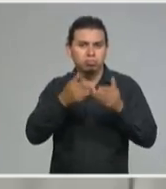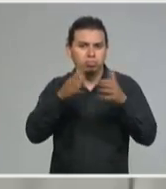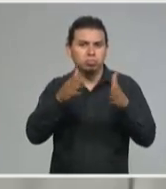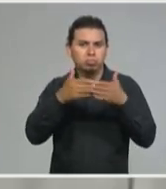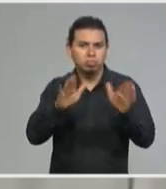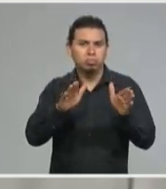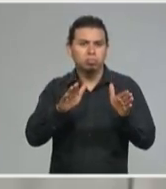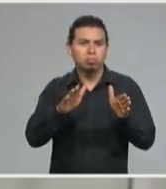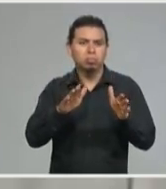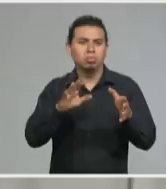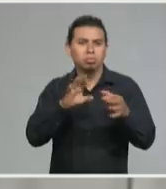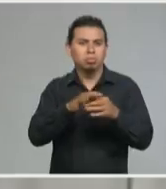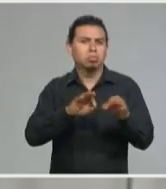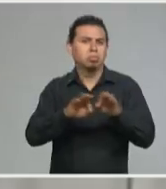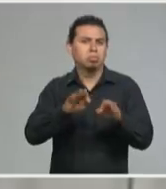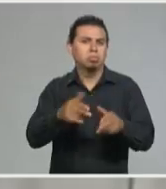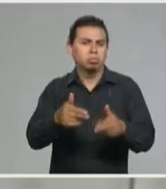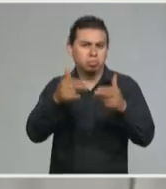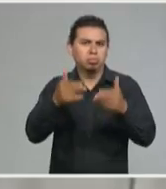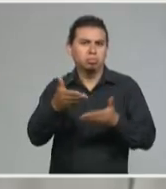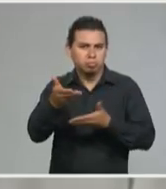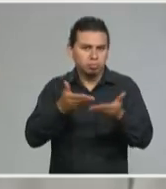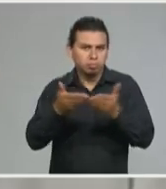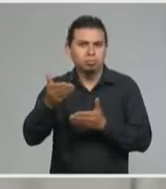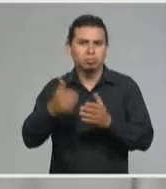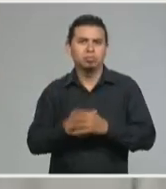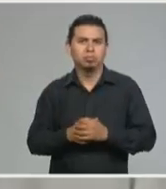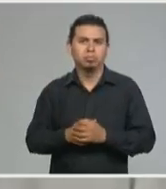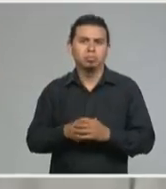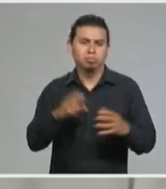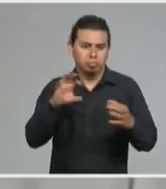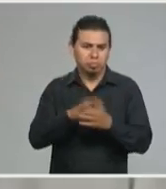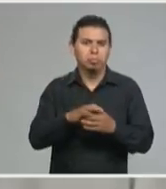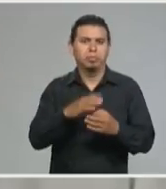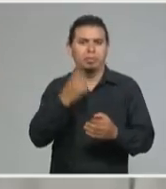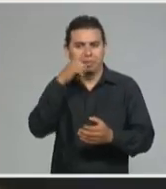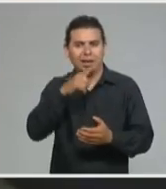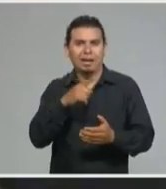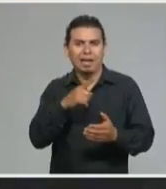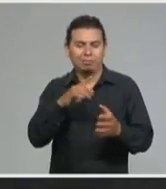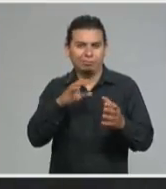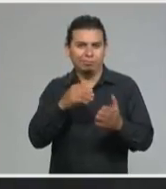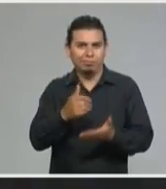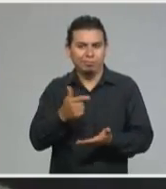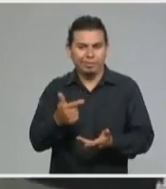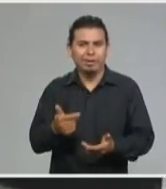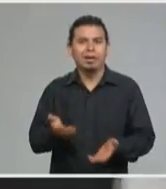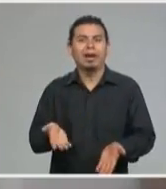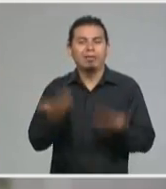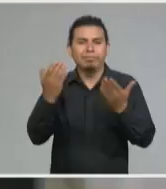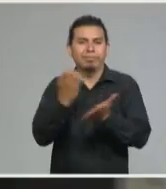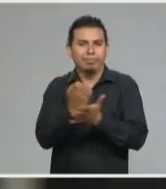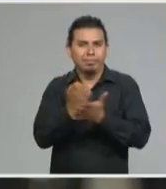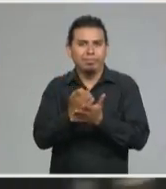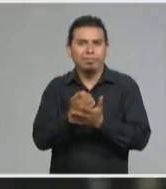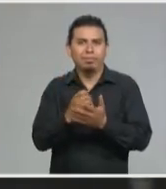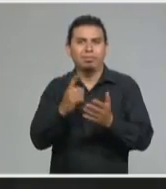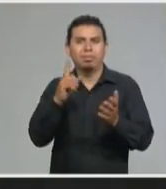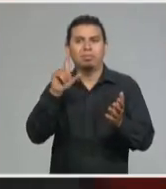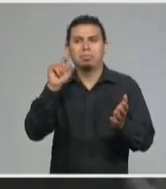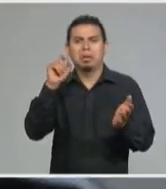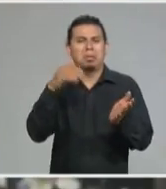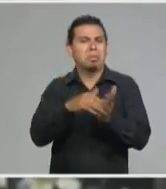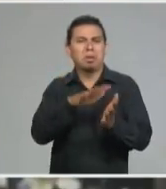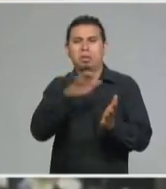mercados y el libre comercio. Resaltaron la relevancia de la relación económica bilateral, que ha superado los 21.500 millones de